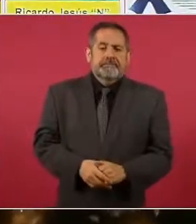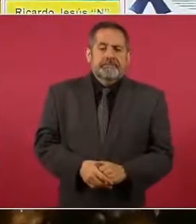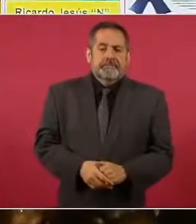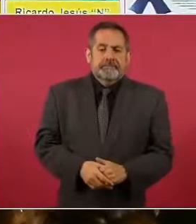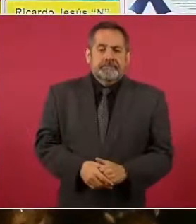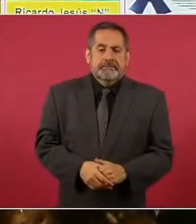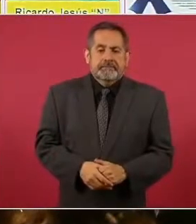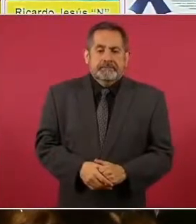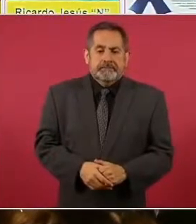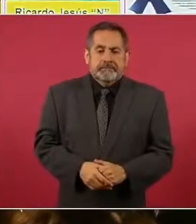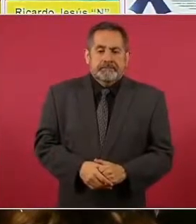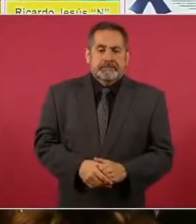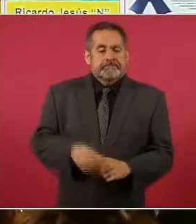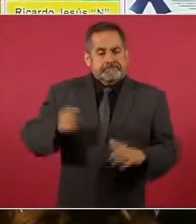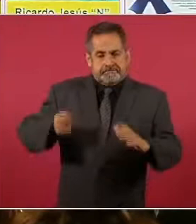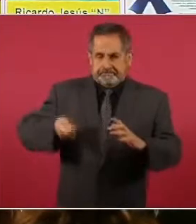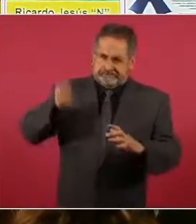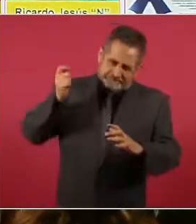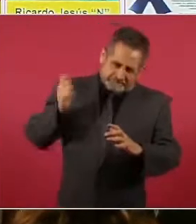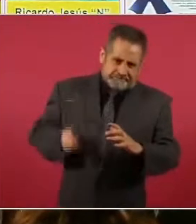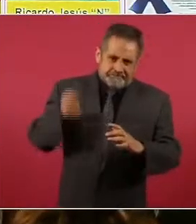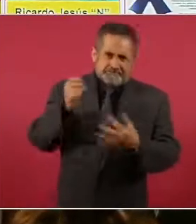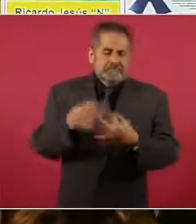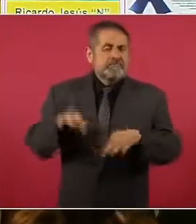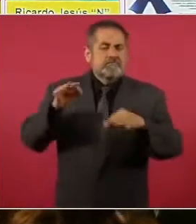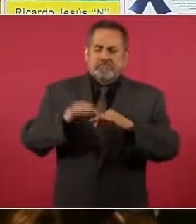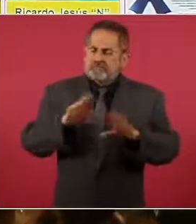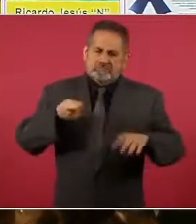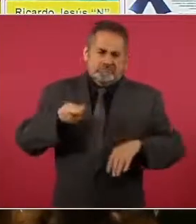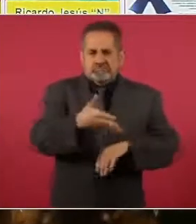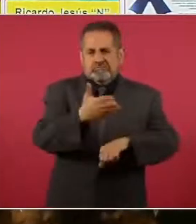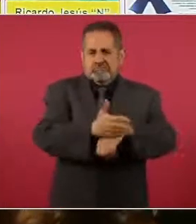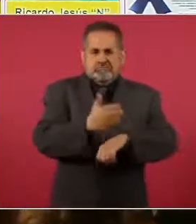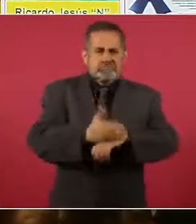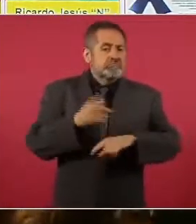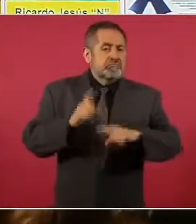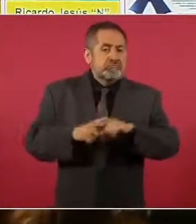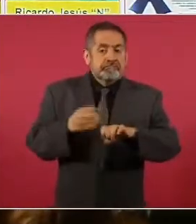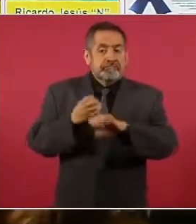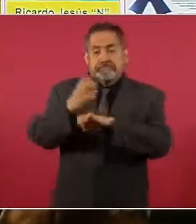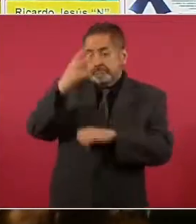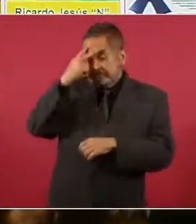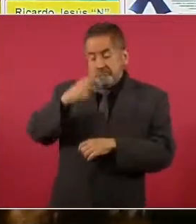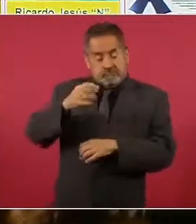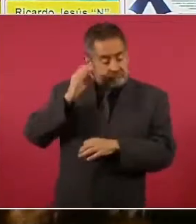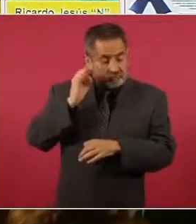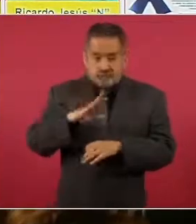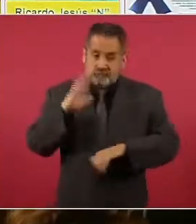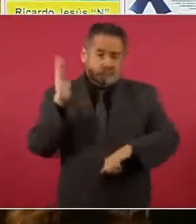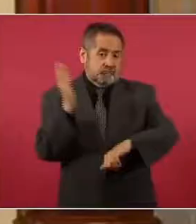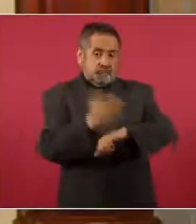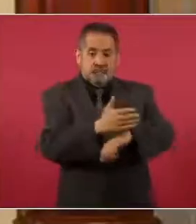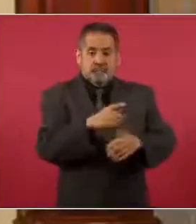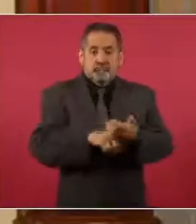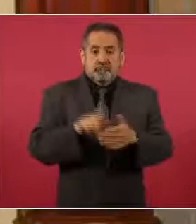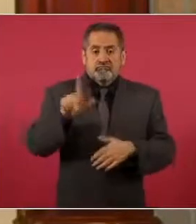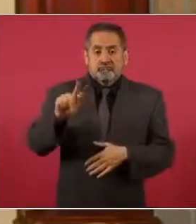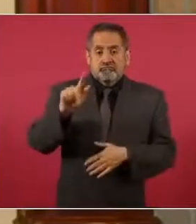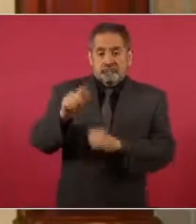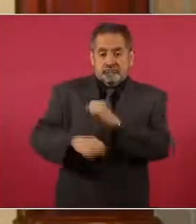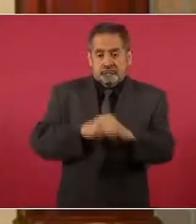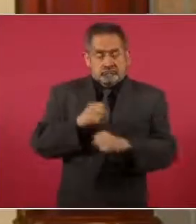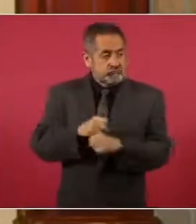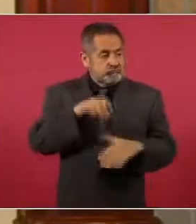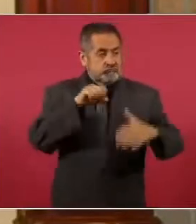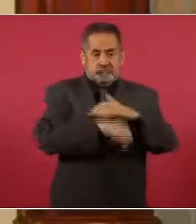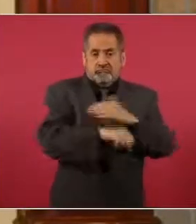Como sentencias relevantes, destaca en el caso del Estado de México la sentencia condenatoria de 70 años de prisión